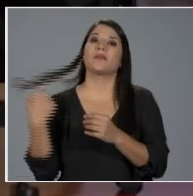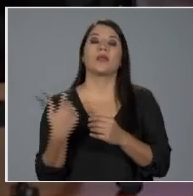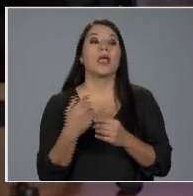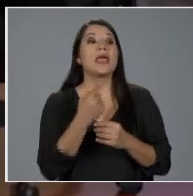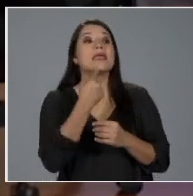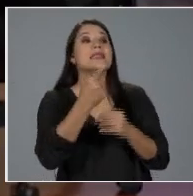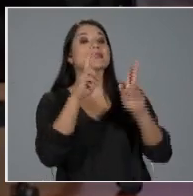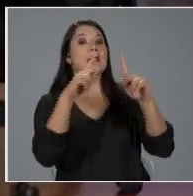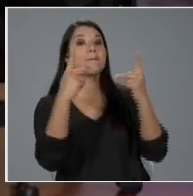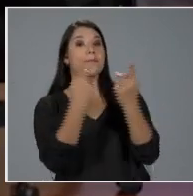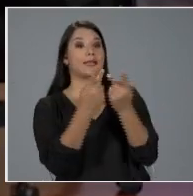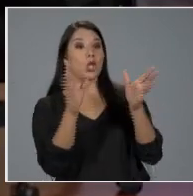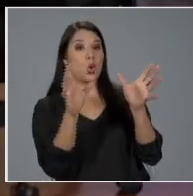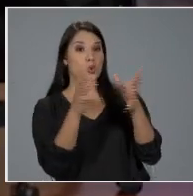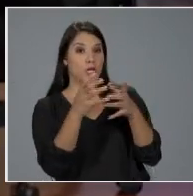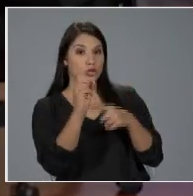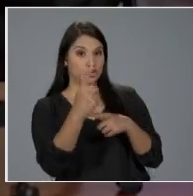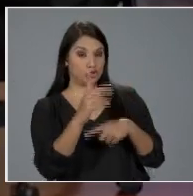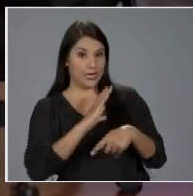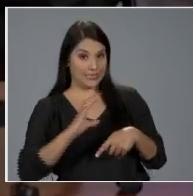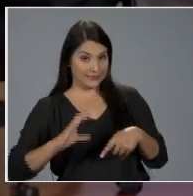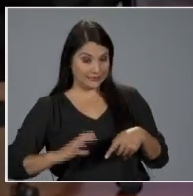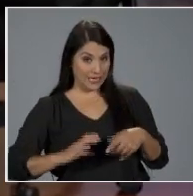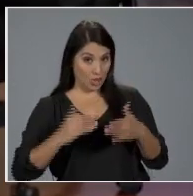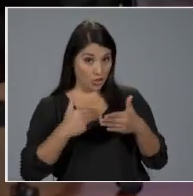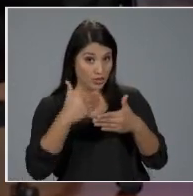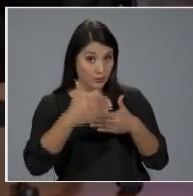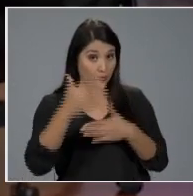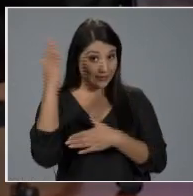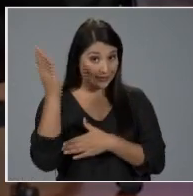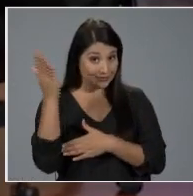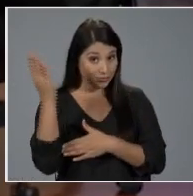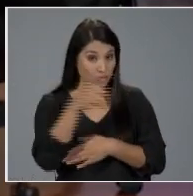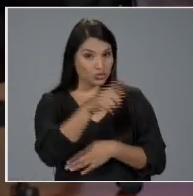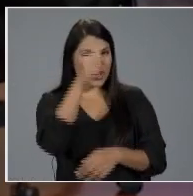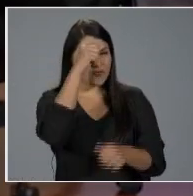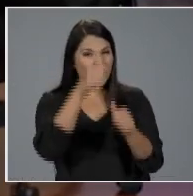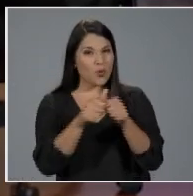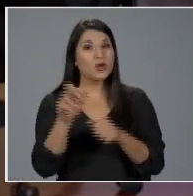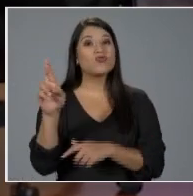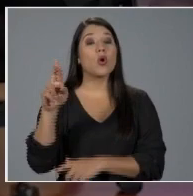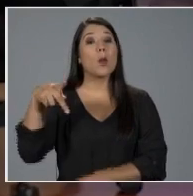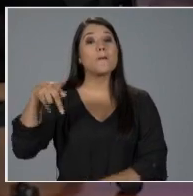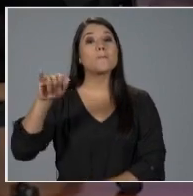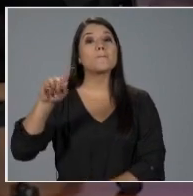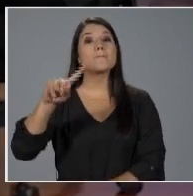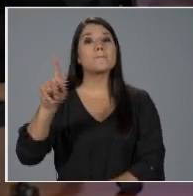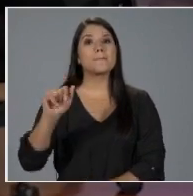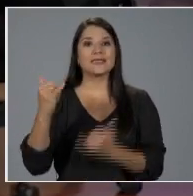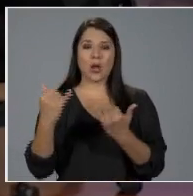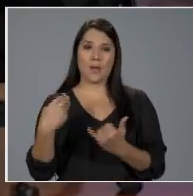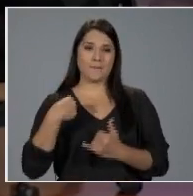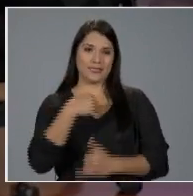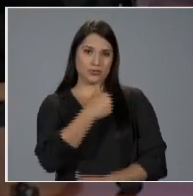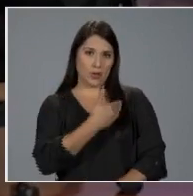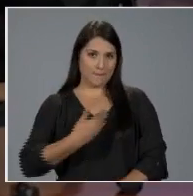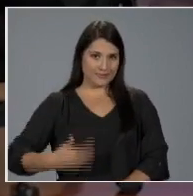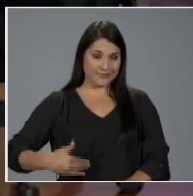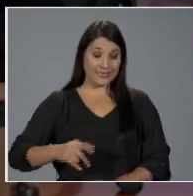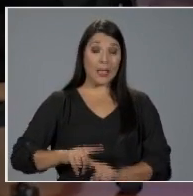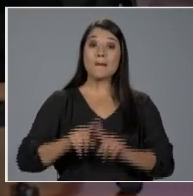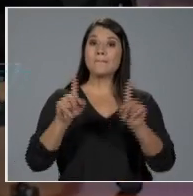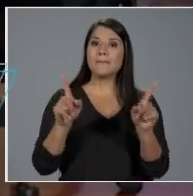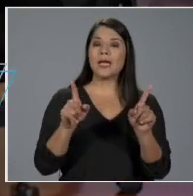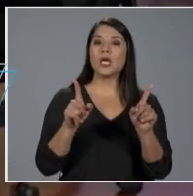de Unidad Social Cristiana que envían luego del discurso, recordemos que además don Rodolfo Pisa ahora es ministro de la Presidencia, sí, claro, y demás, pero el